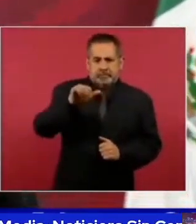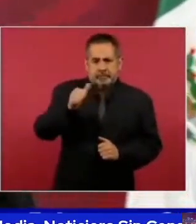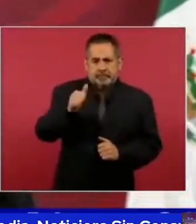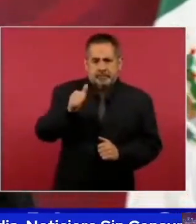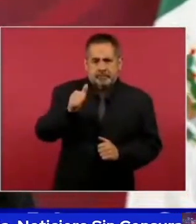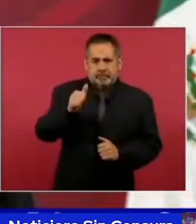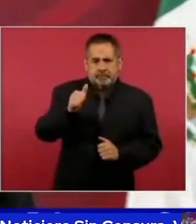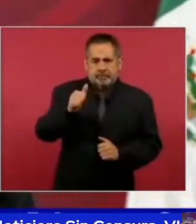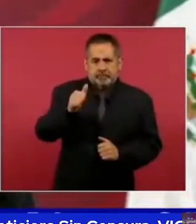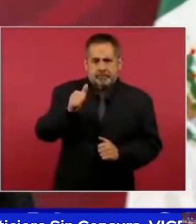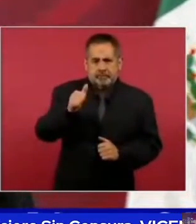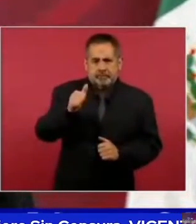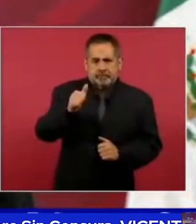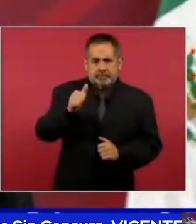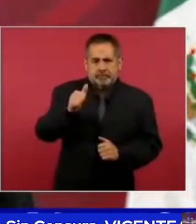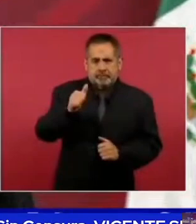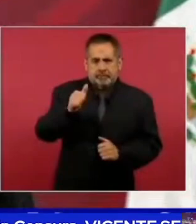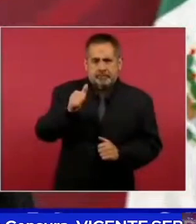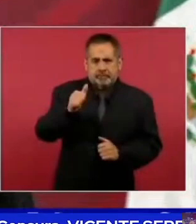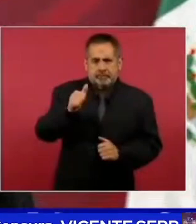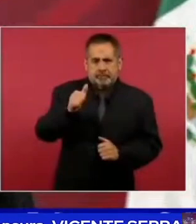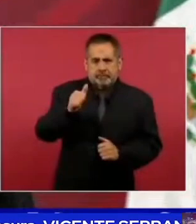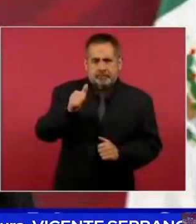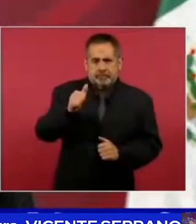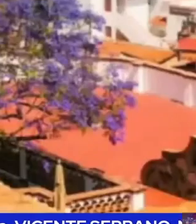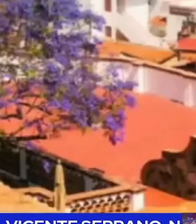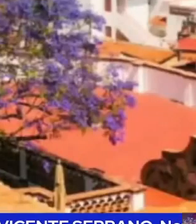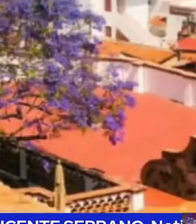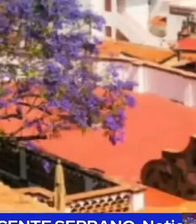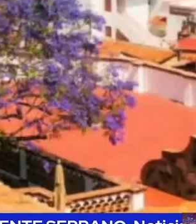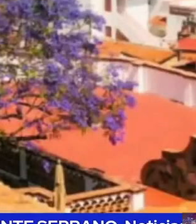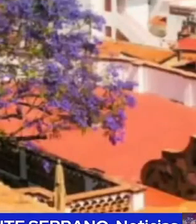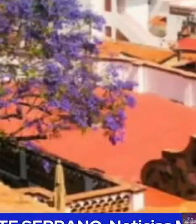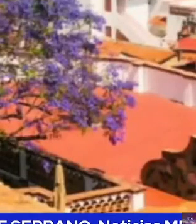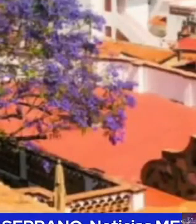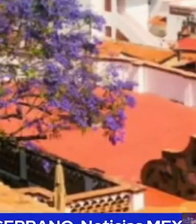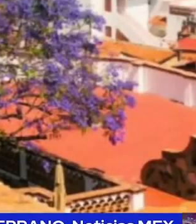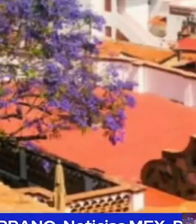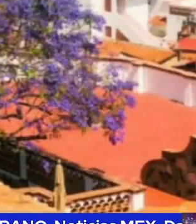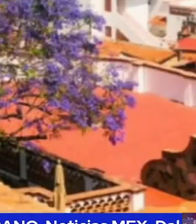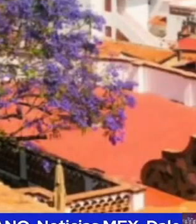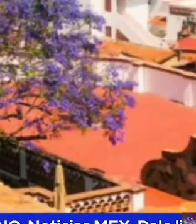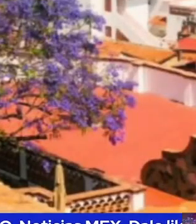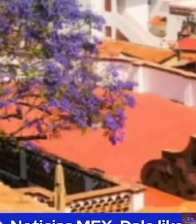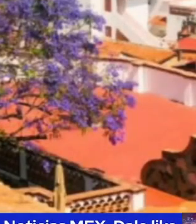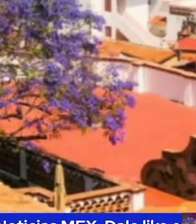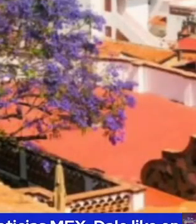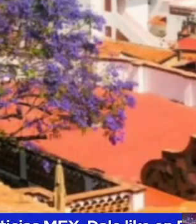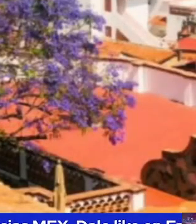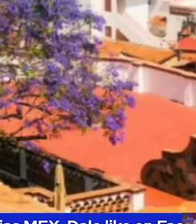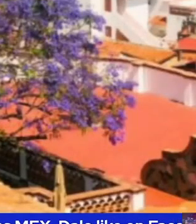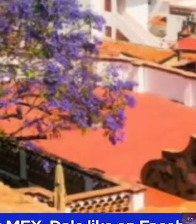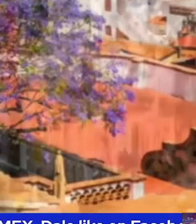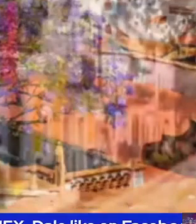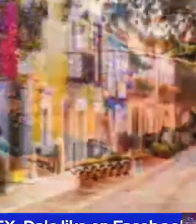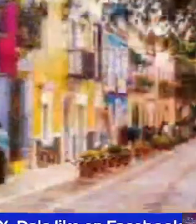a ponerlo así, de un magnicidio. Sí, señoras y señores, es que, mire,